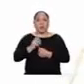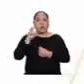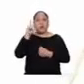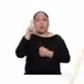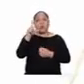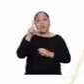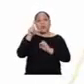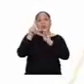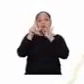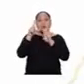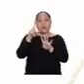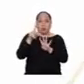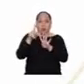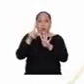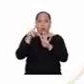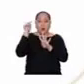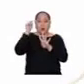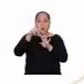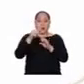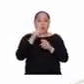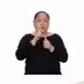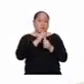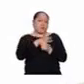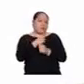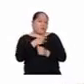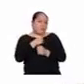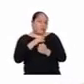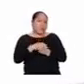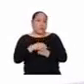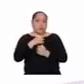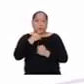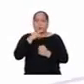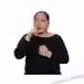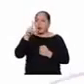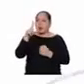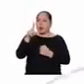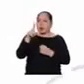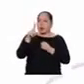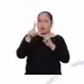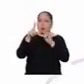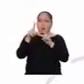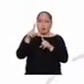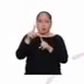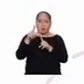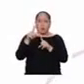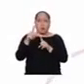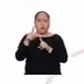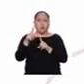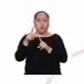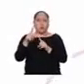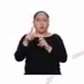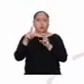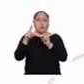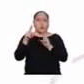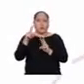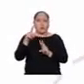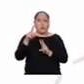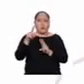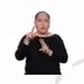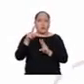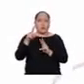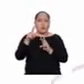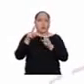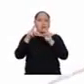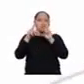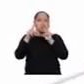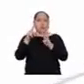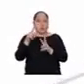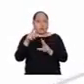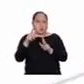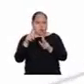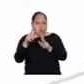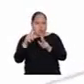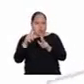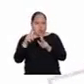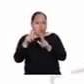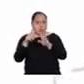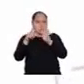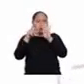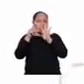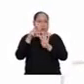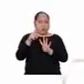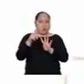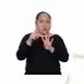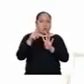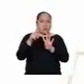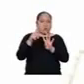la variable edad? A ver, L sub 1, sub 2, sub 3,